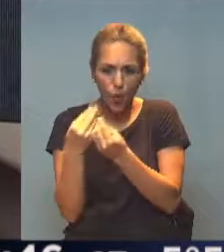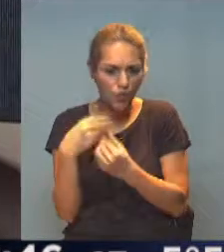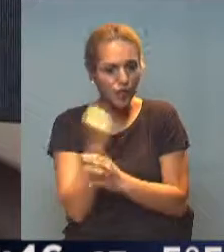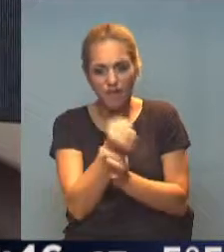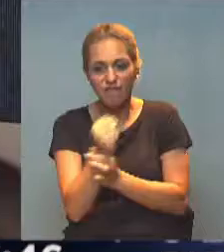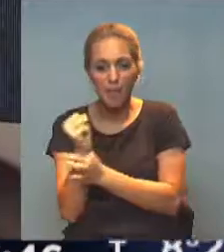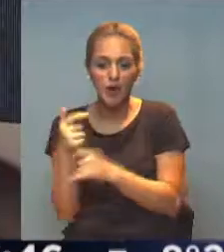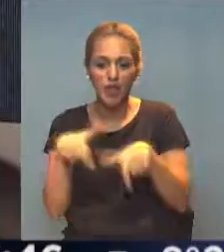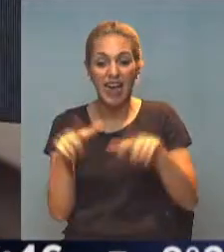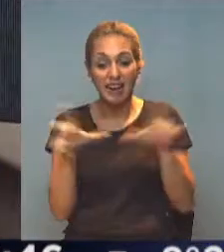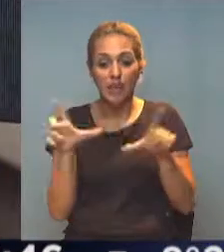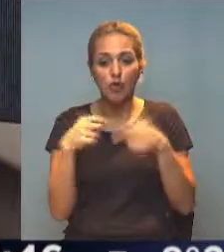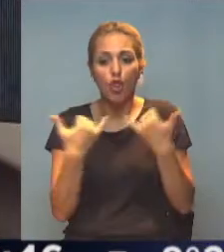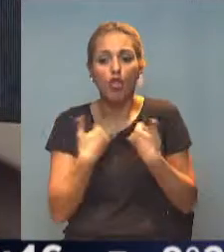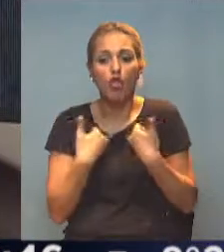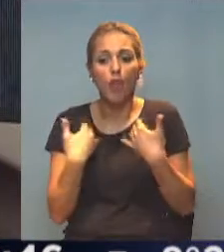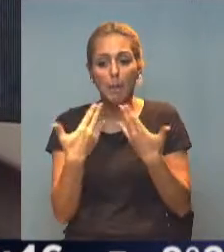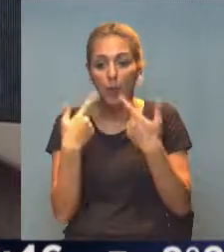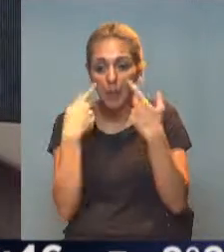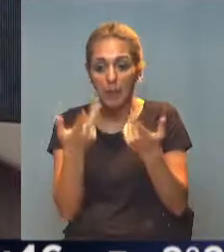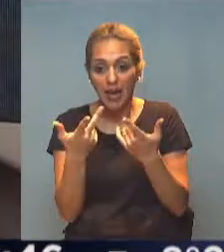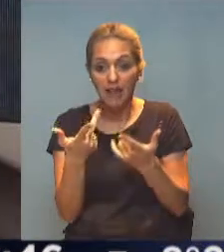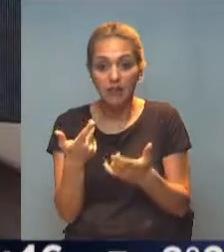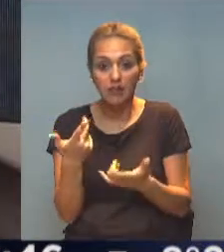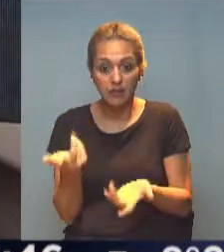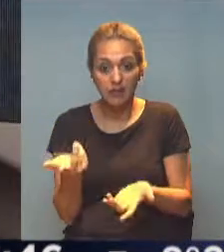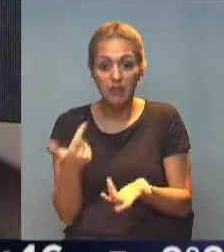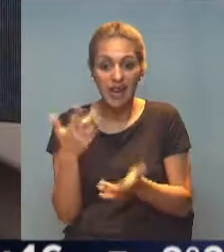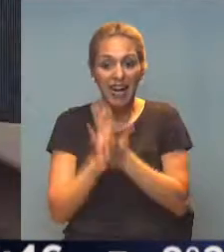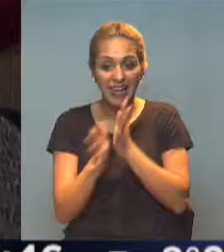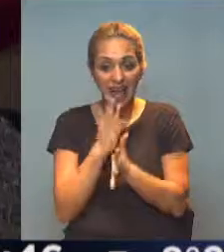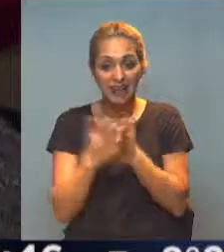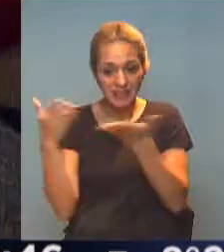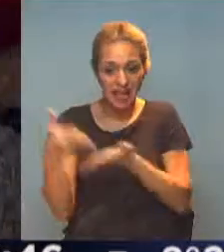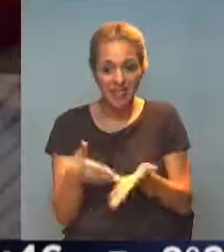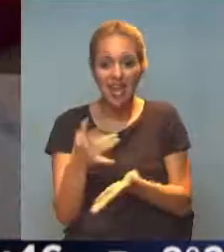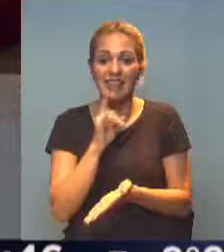nuestra televisión. ¿Y dónde lo puede ver? Con entrada libre y gratuita acá, en la Televisión Pública.